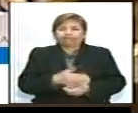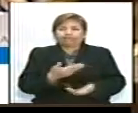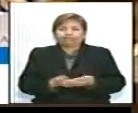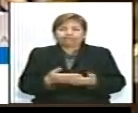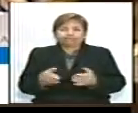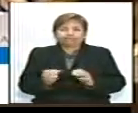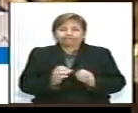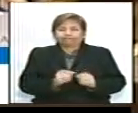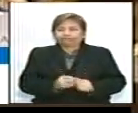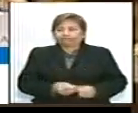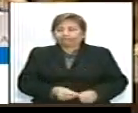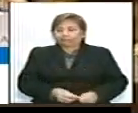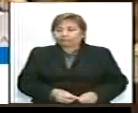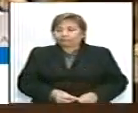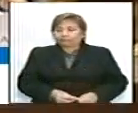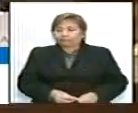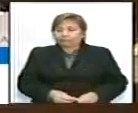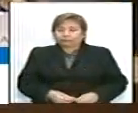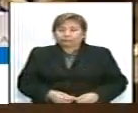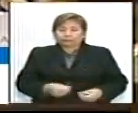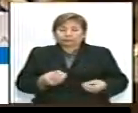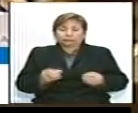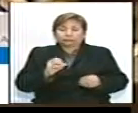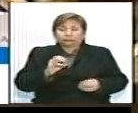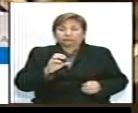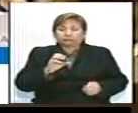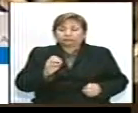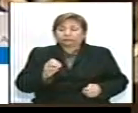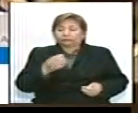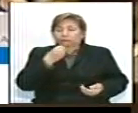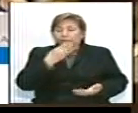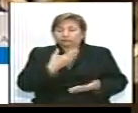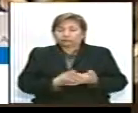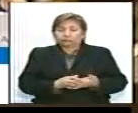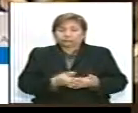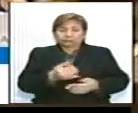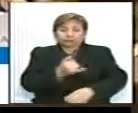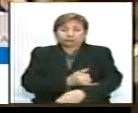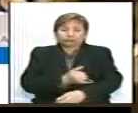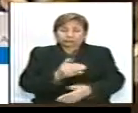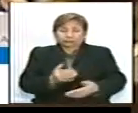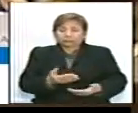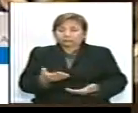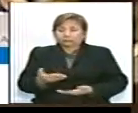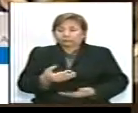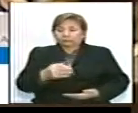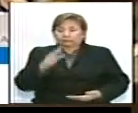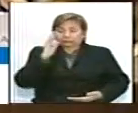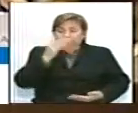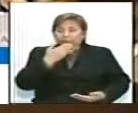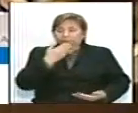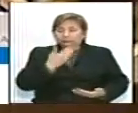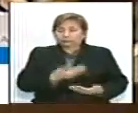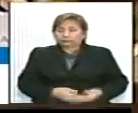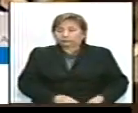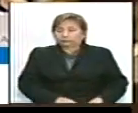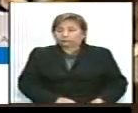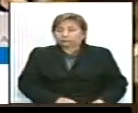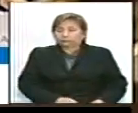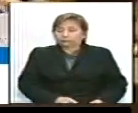haciendo que la OCE le permita trabajar en bien de esta institución tan importante como es la Policía Nacional. Muchas gracias,